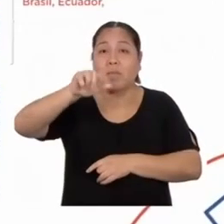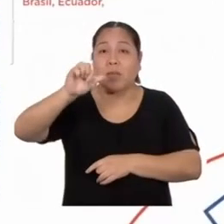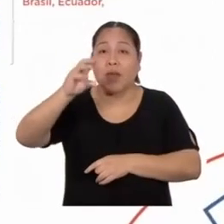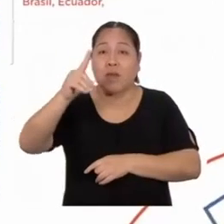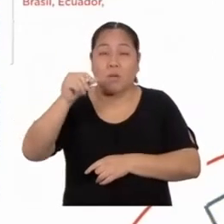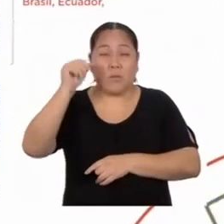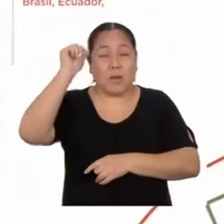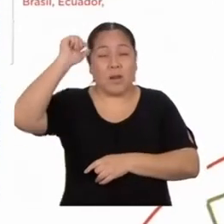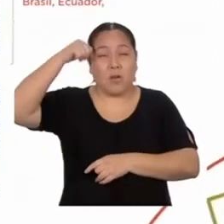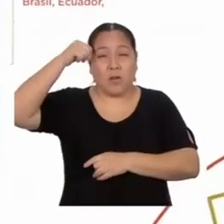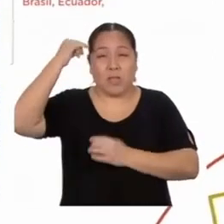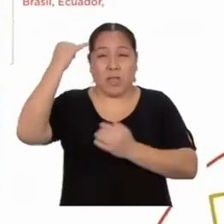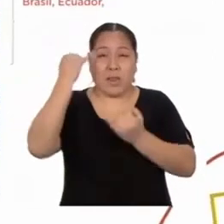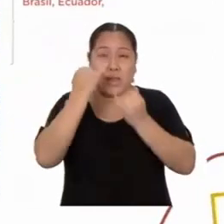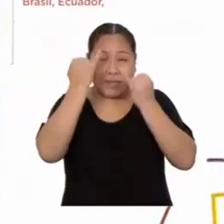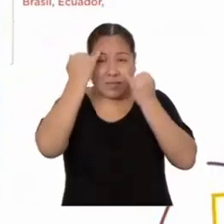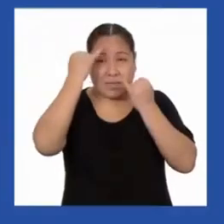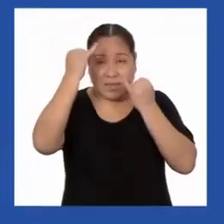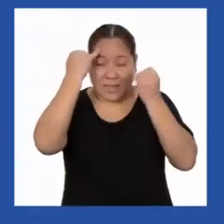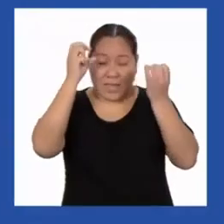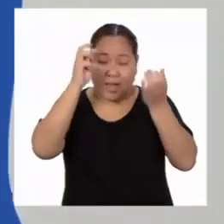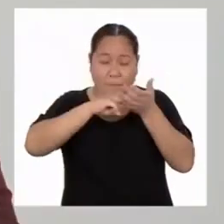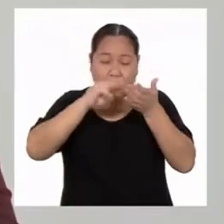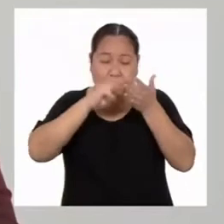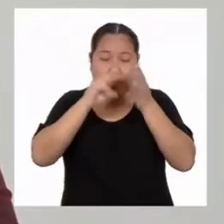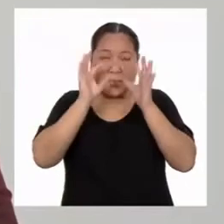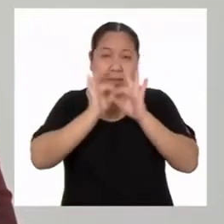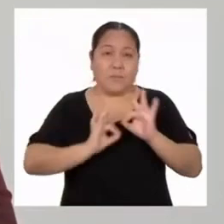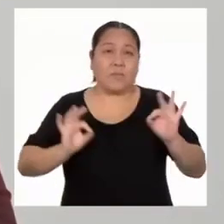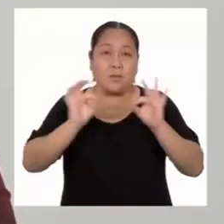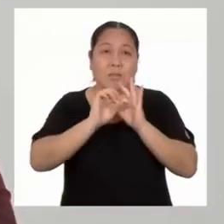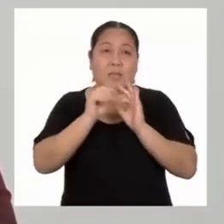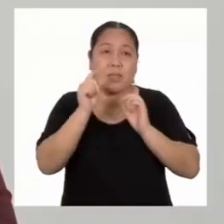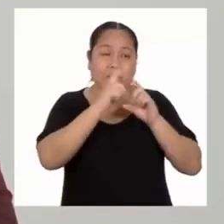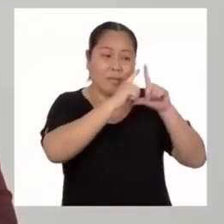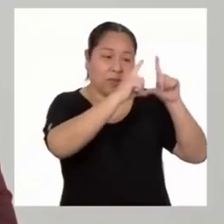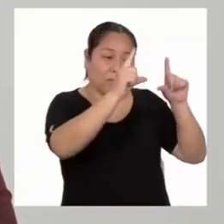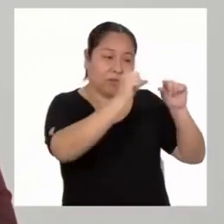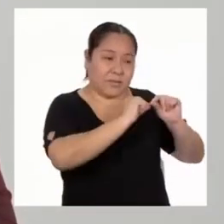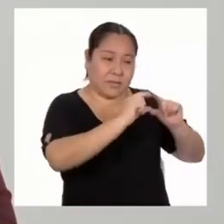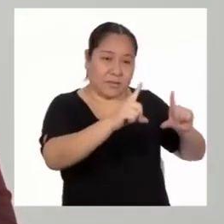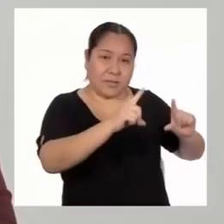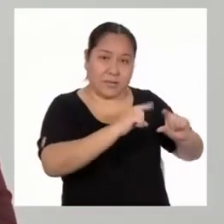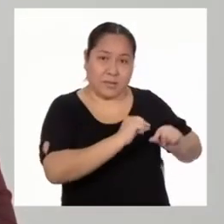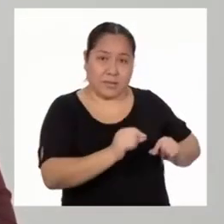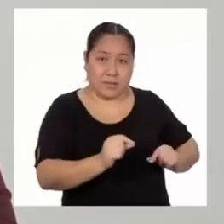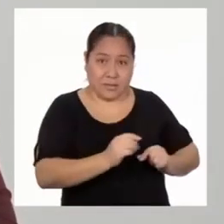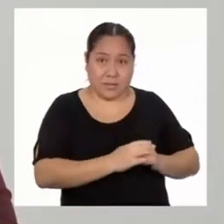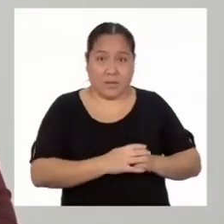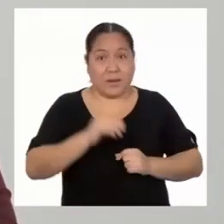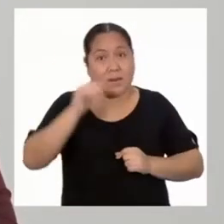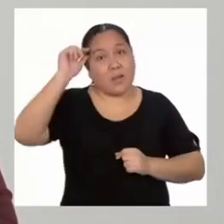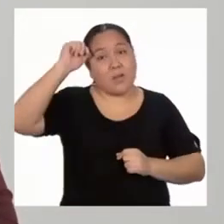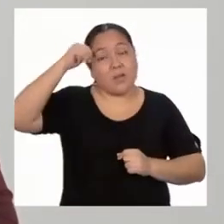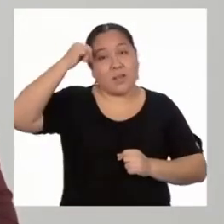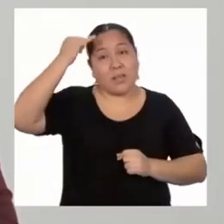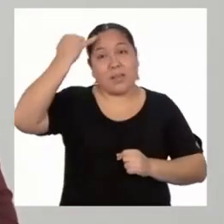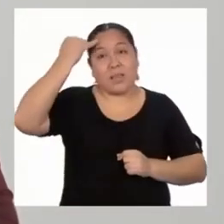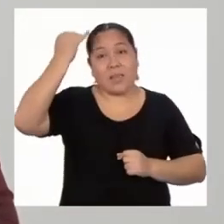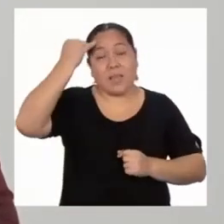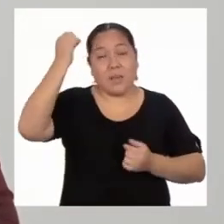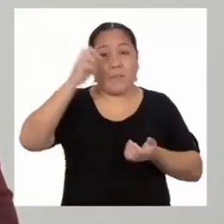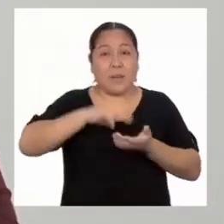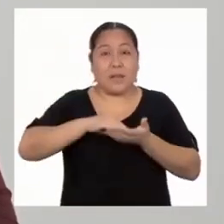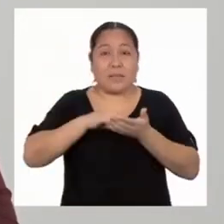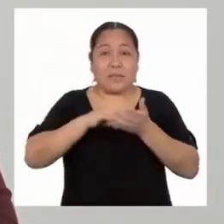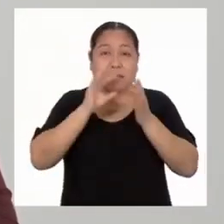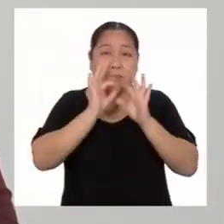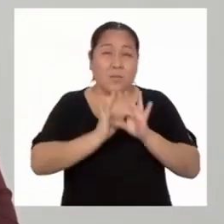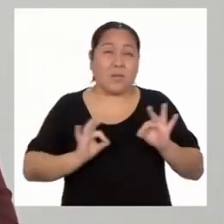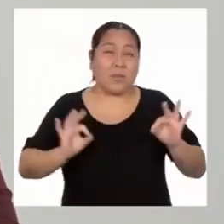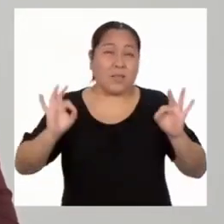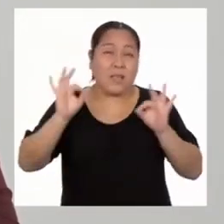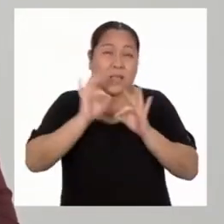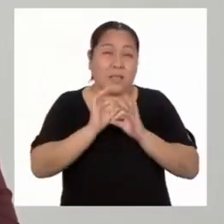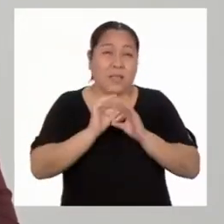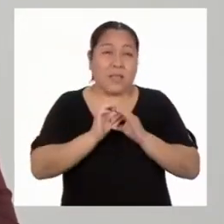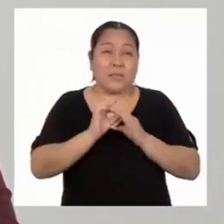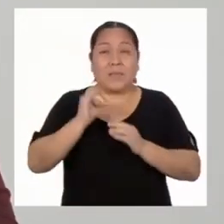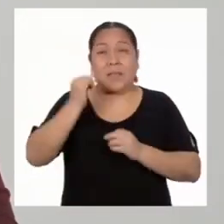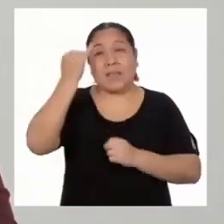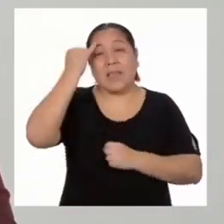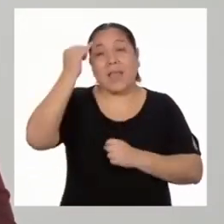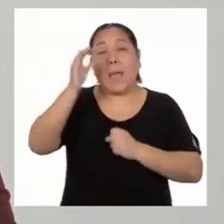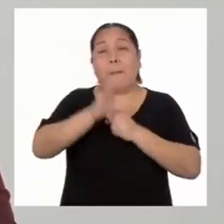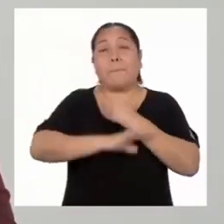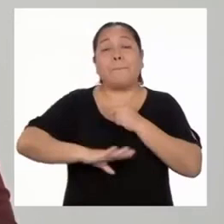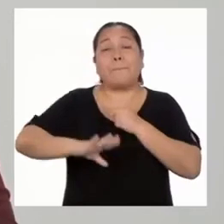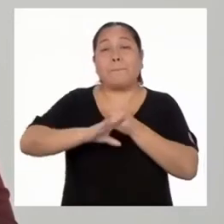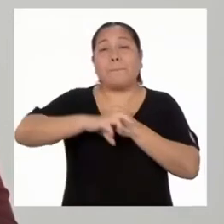las ideas más importantes del texto. Recordemos que la idea principal es la idea más importante y que se